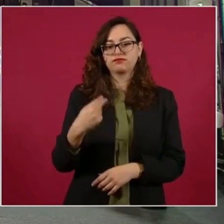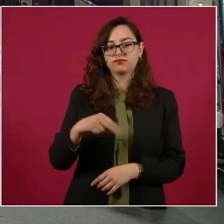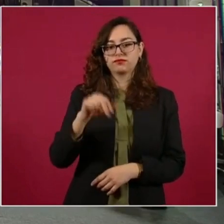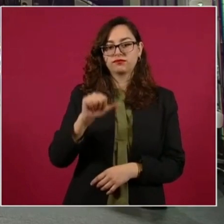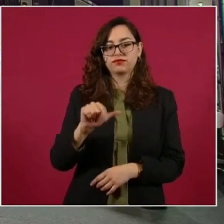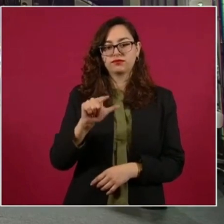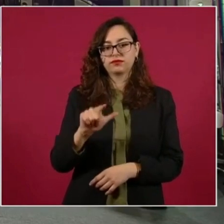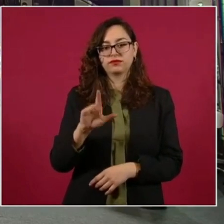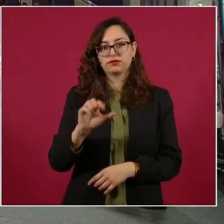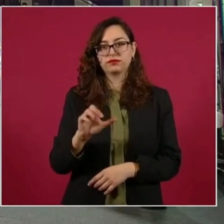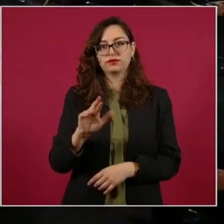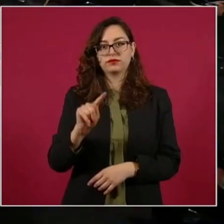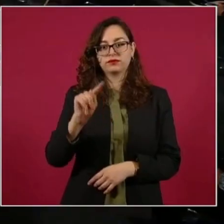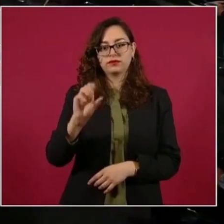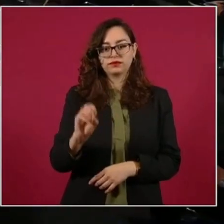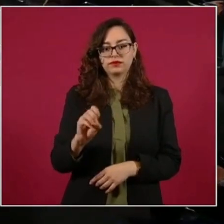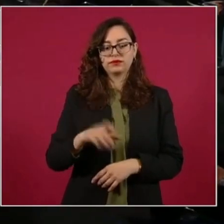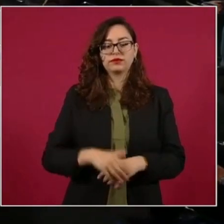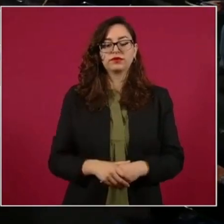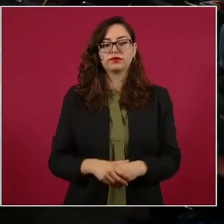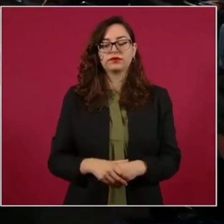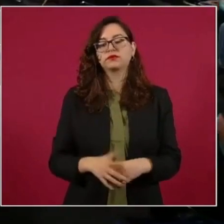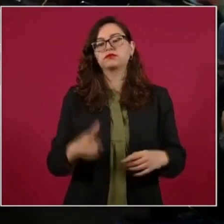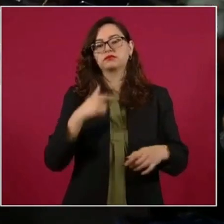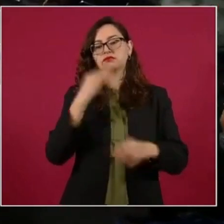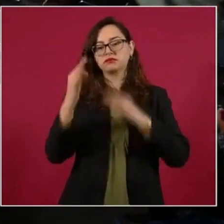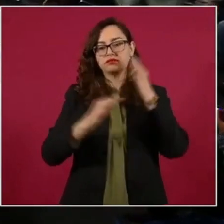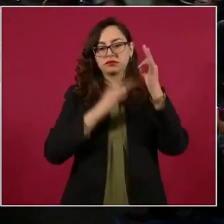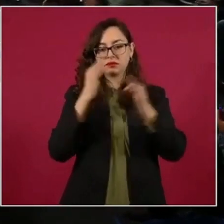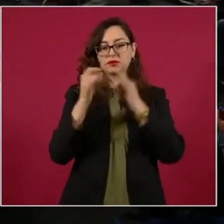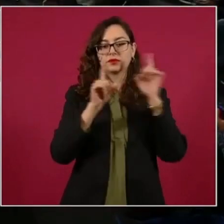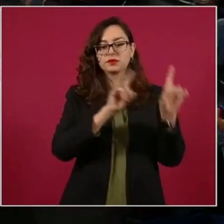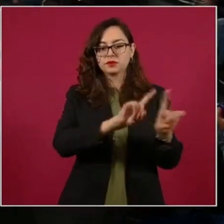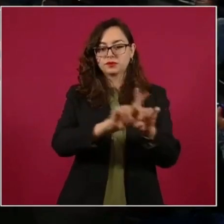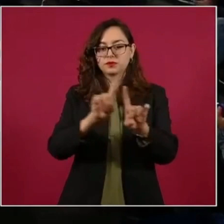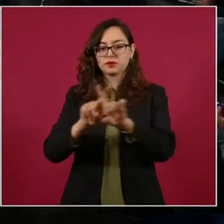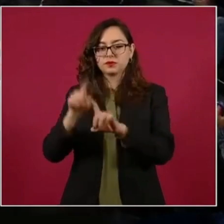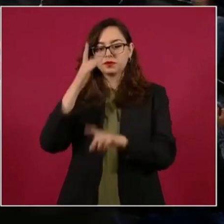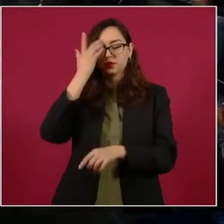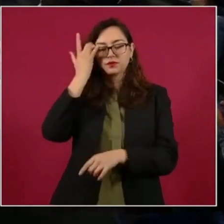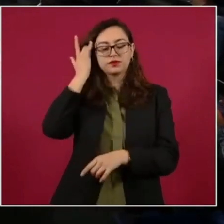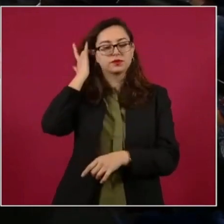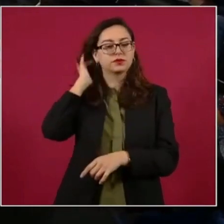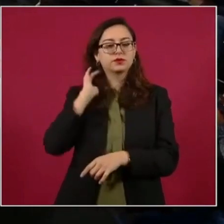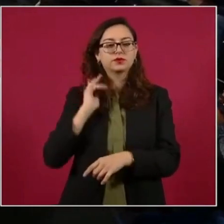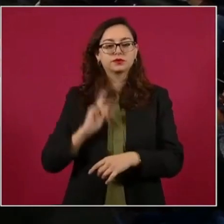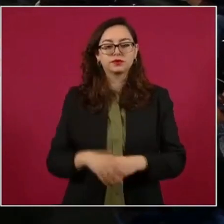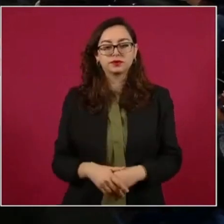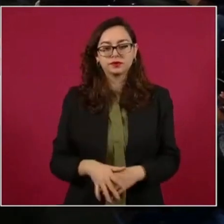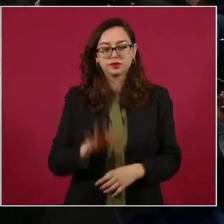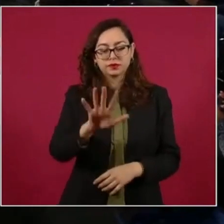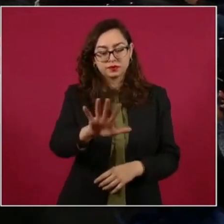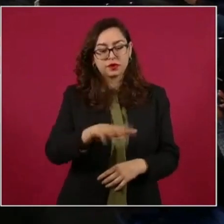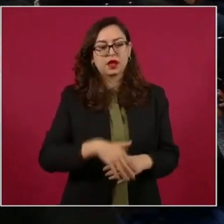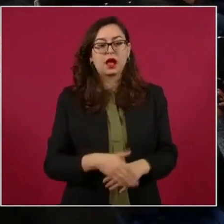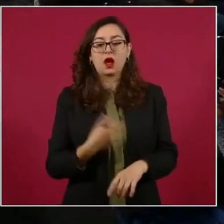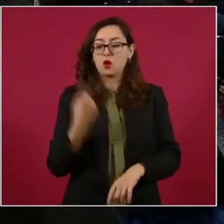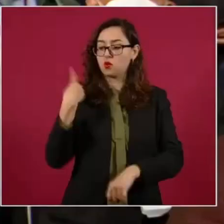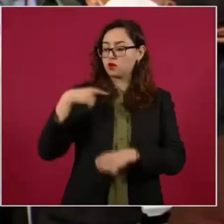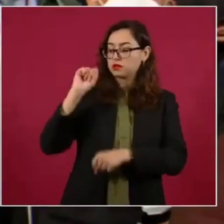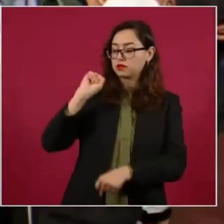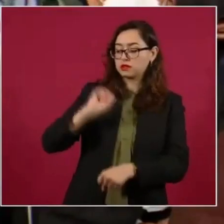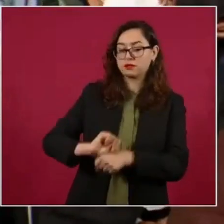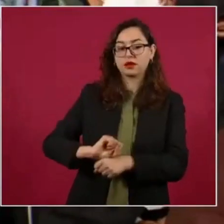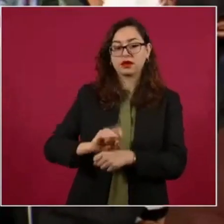desde Cancún y es ahora am.com desde Querétaro. Señor presidente, la semana pasada fue el Día del Locutor. Han